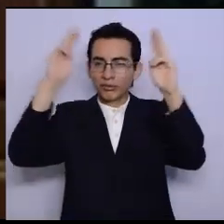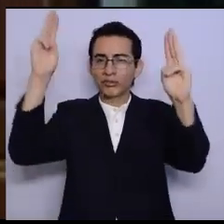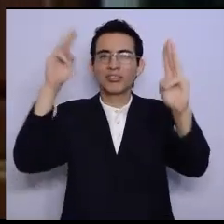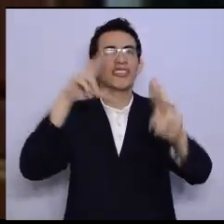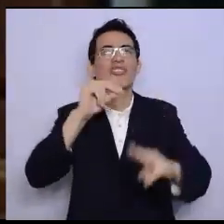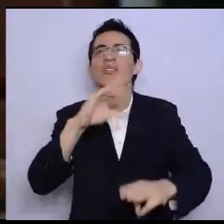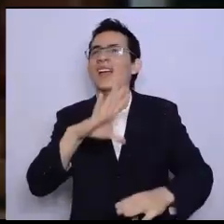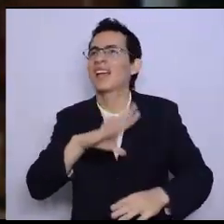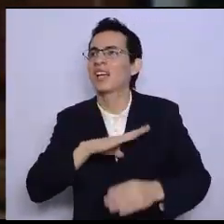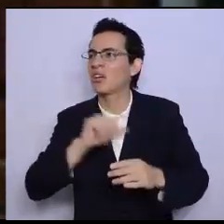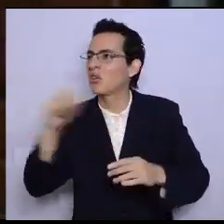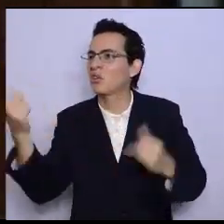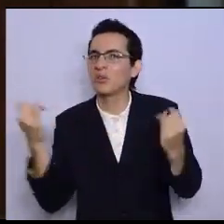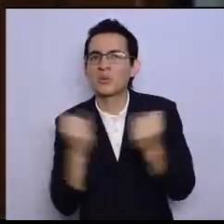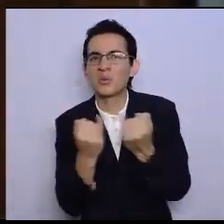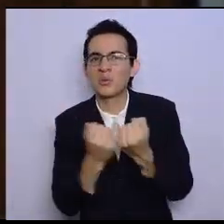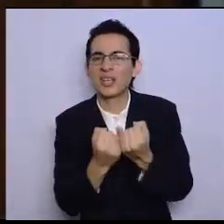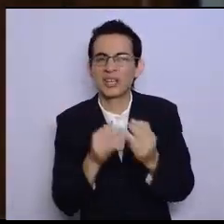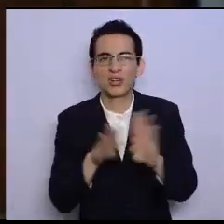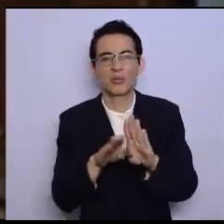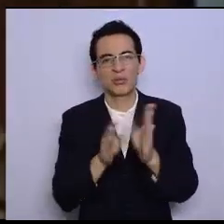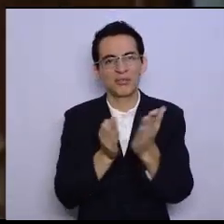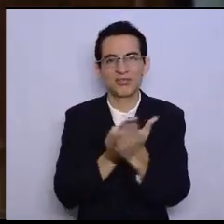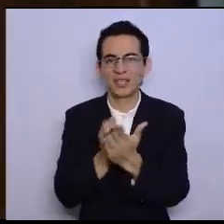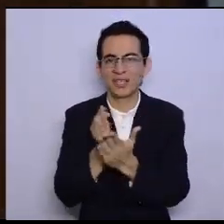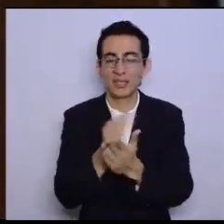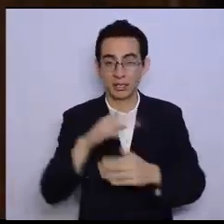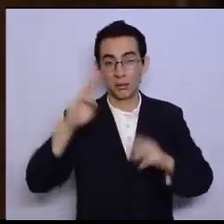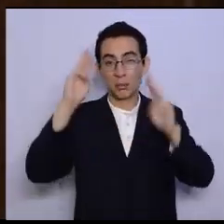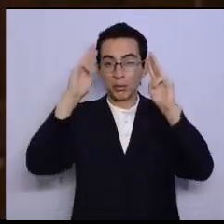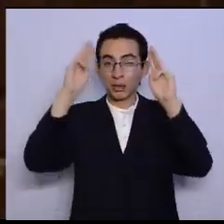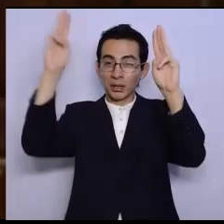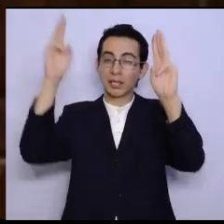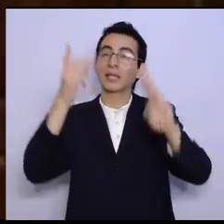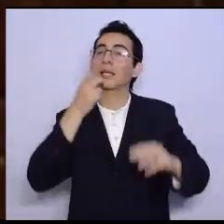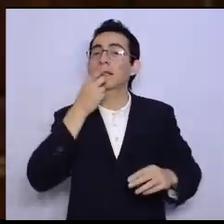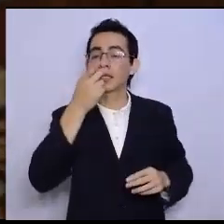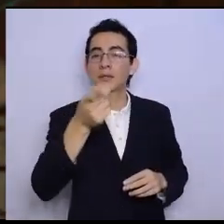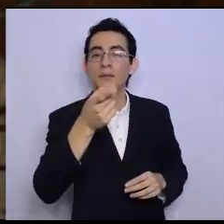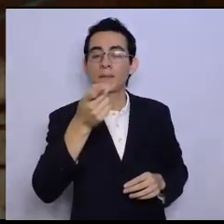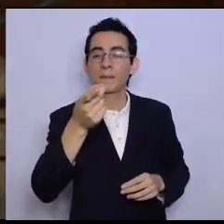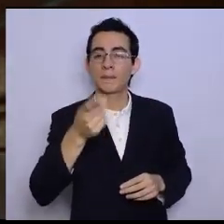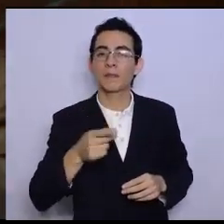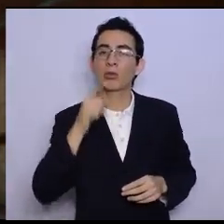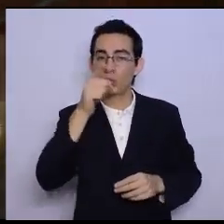hombre fiel como él en mi casa. A Moisés le dijo, mira, vas a hacer